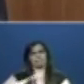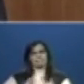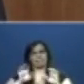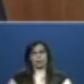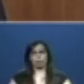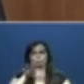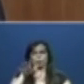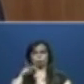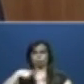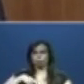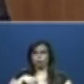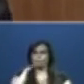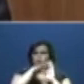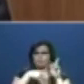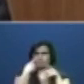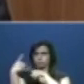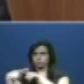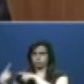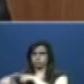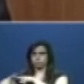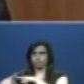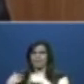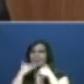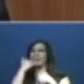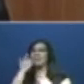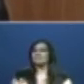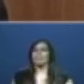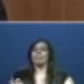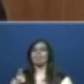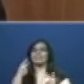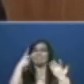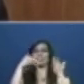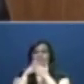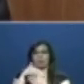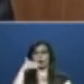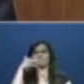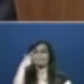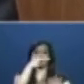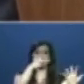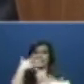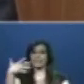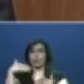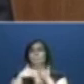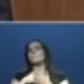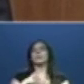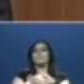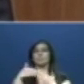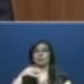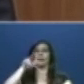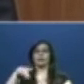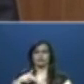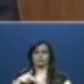nuestros diferentes programas han concedido casi 75,000 ayudas para libros de texto en el último curso por un importe de 6 millones de